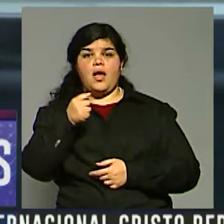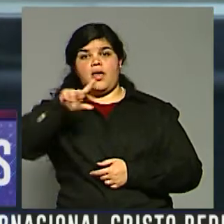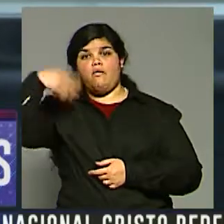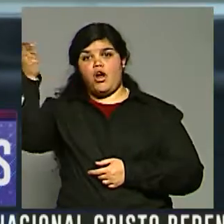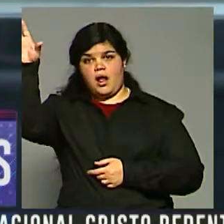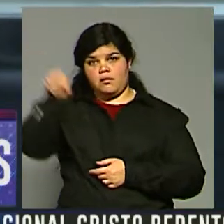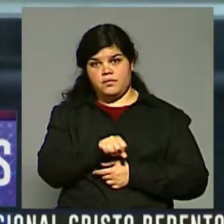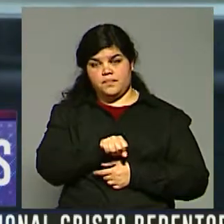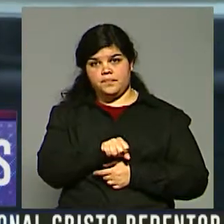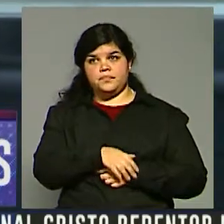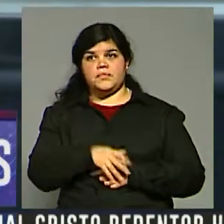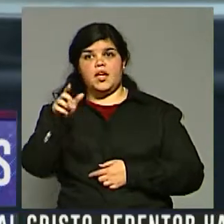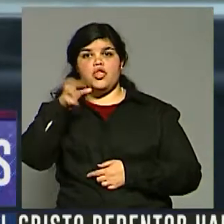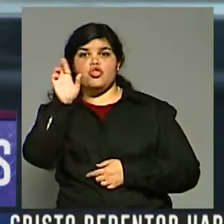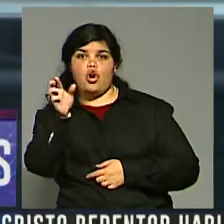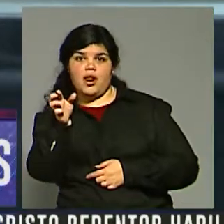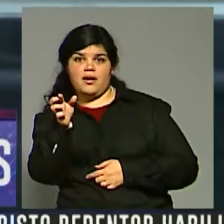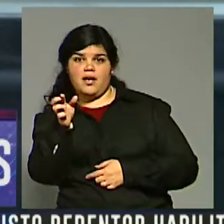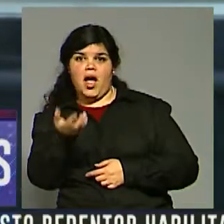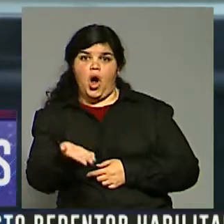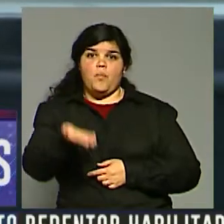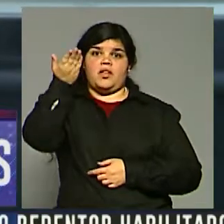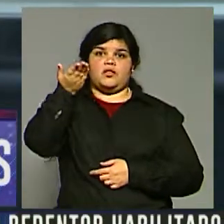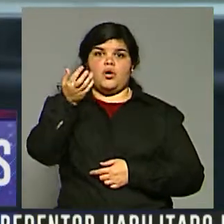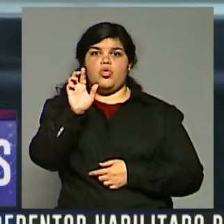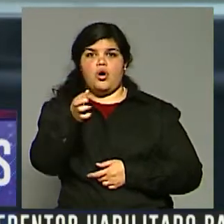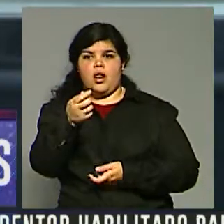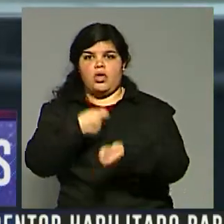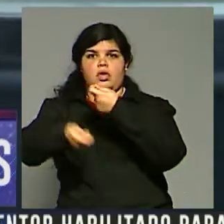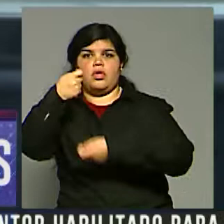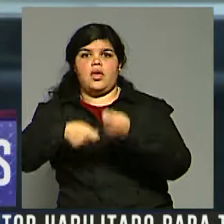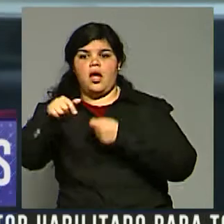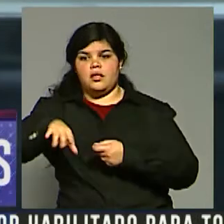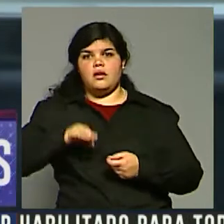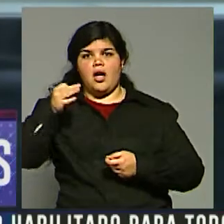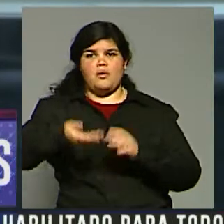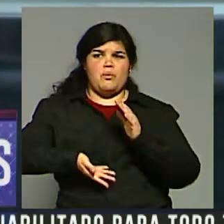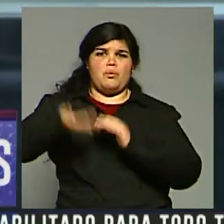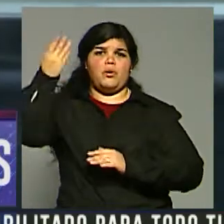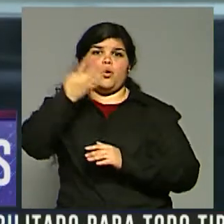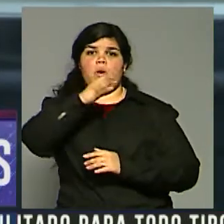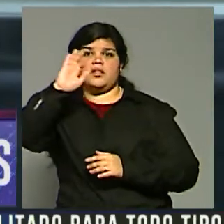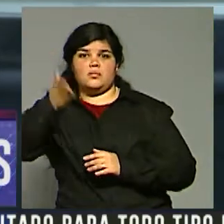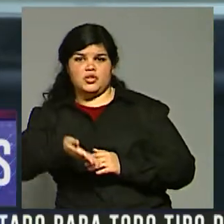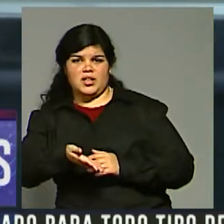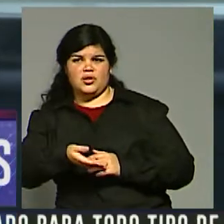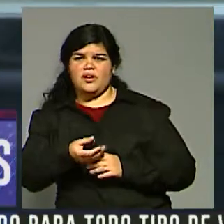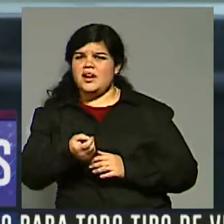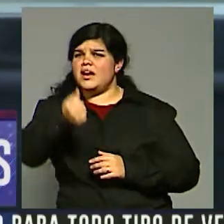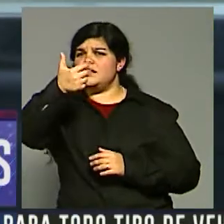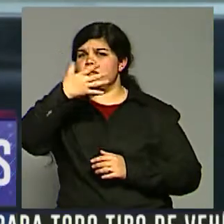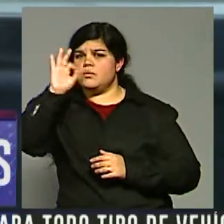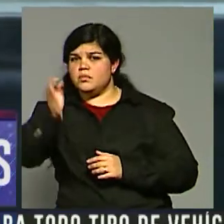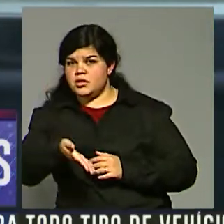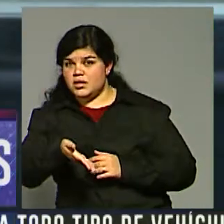estar valorados en un precio de dólar, y el dólar haberse revalorizado fuertemente este año, aproximadamente en un 40%, casi 50%